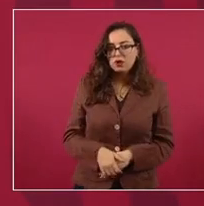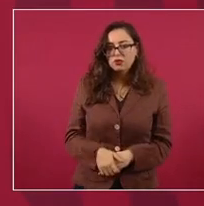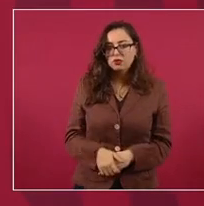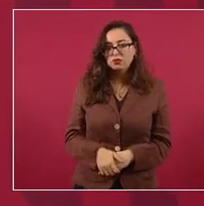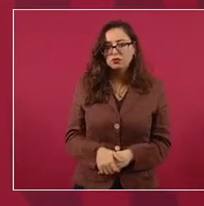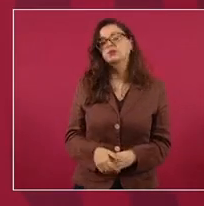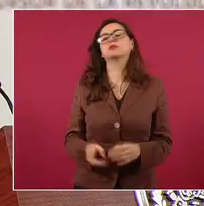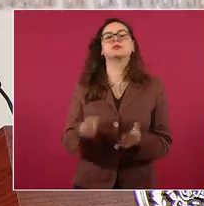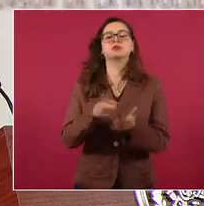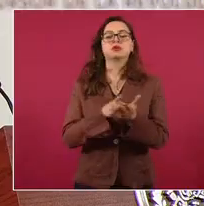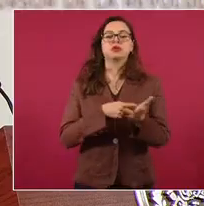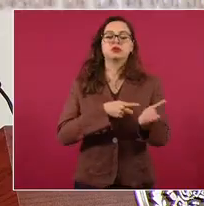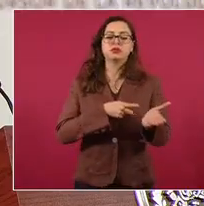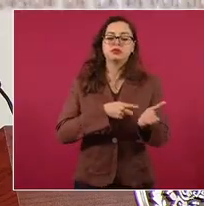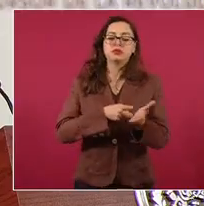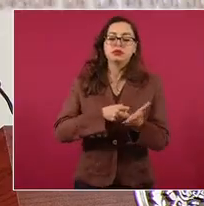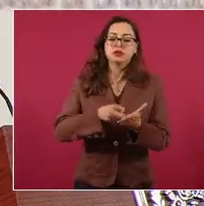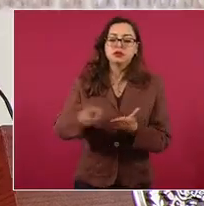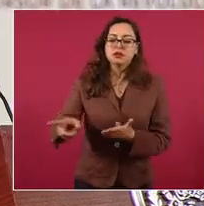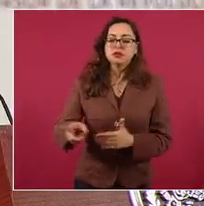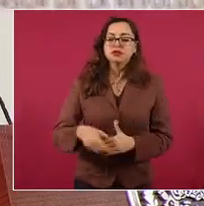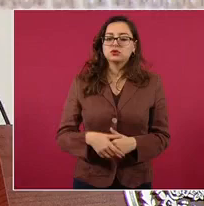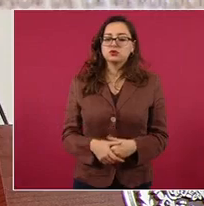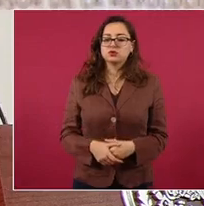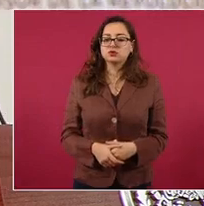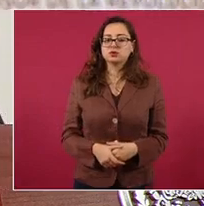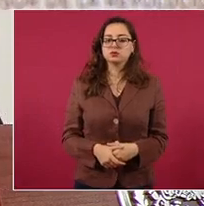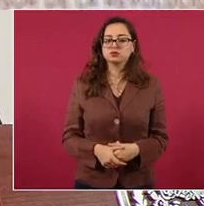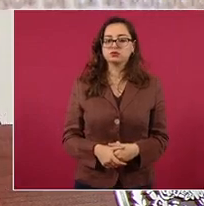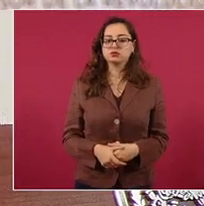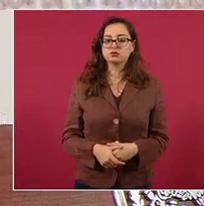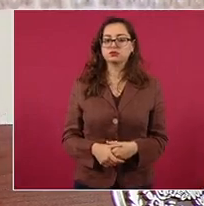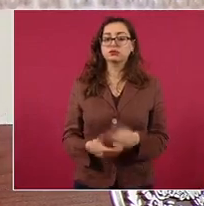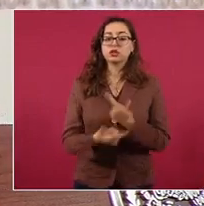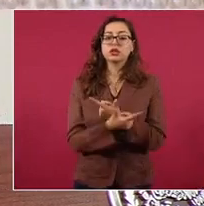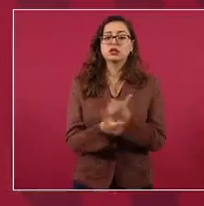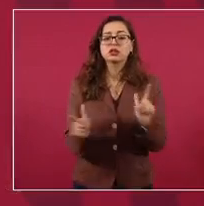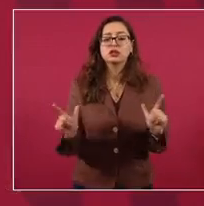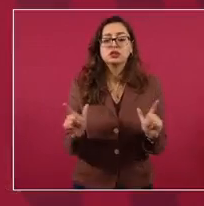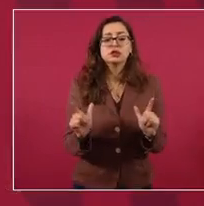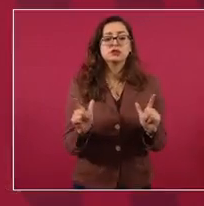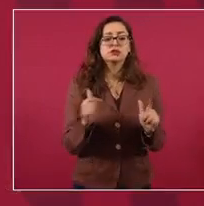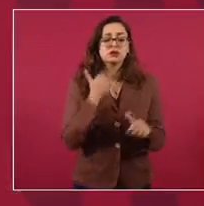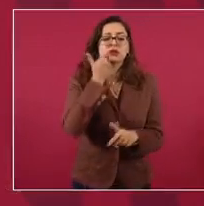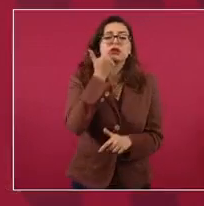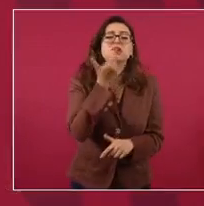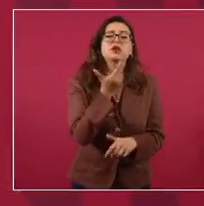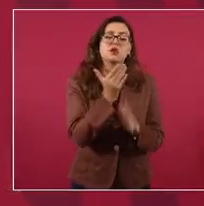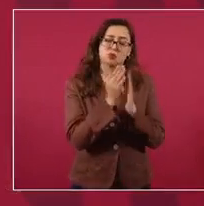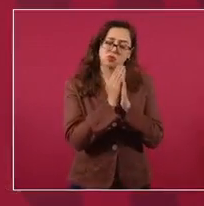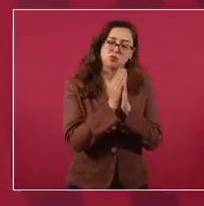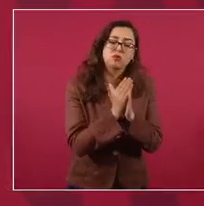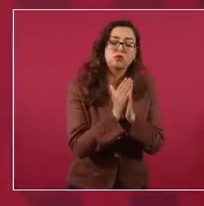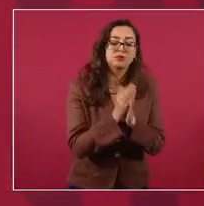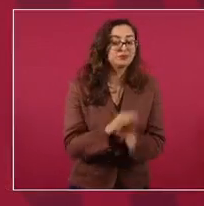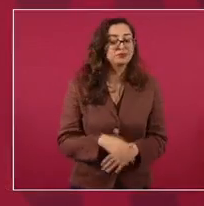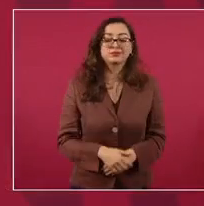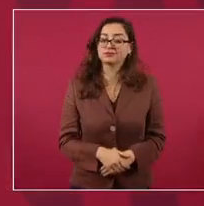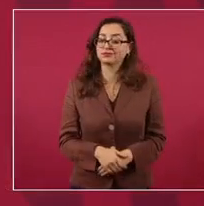lo mismo, la libertad no se implora, se